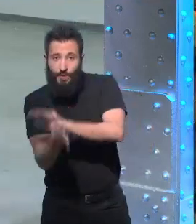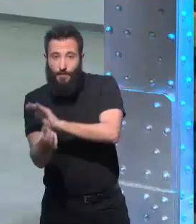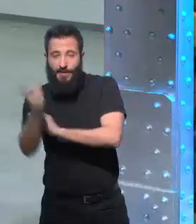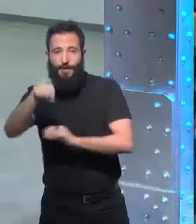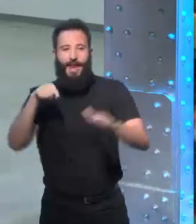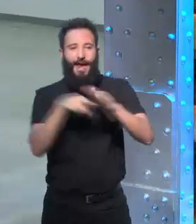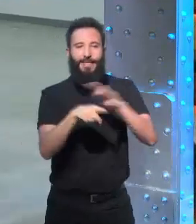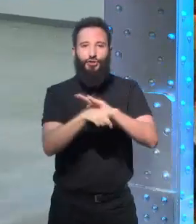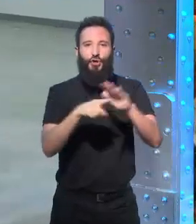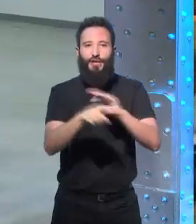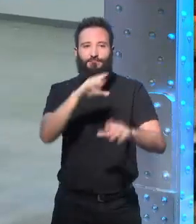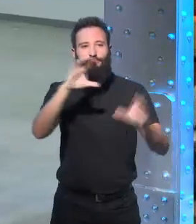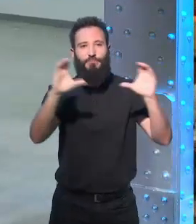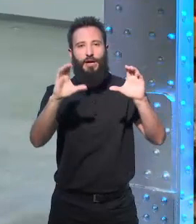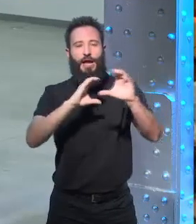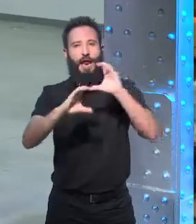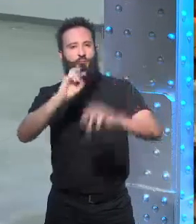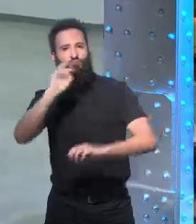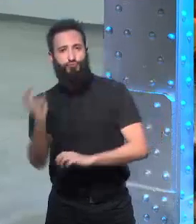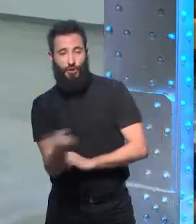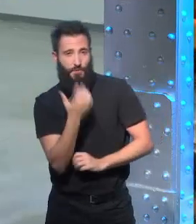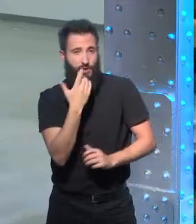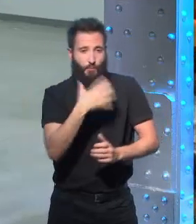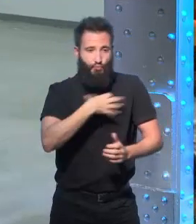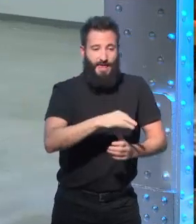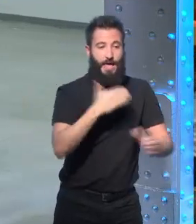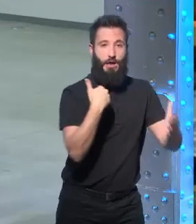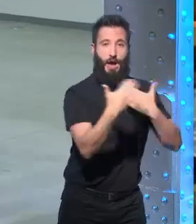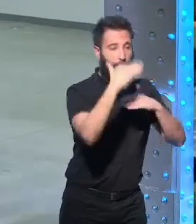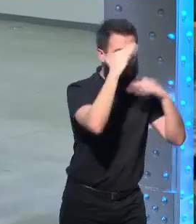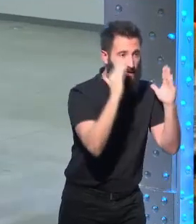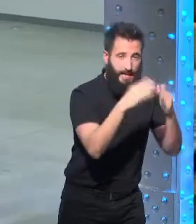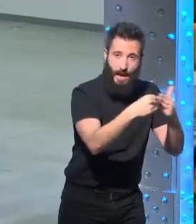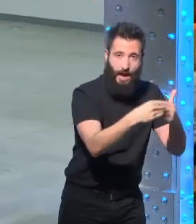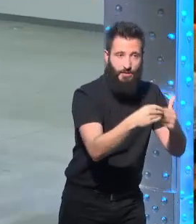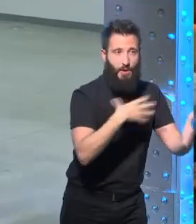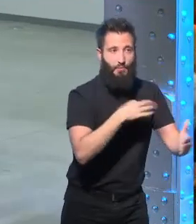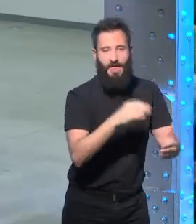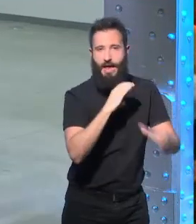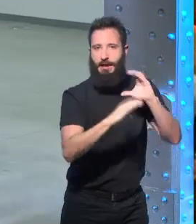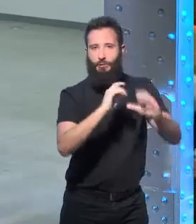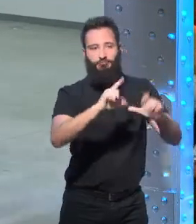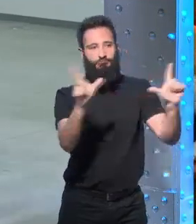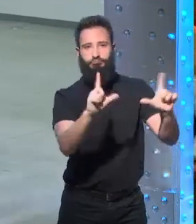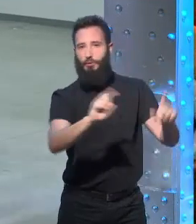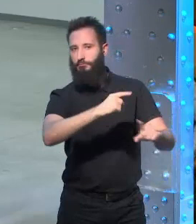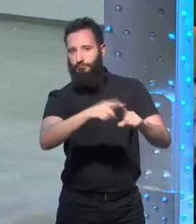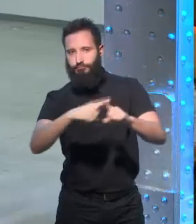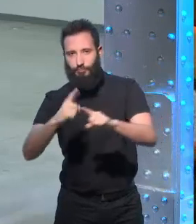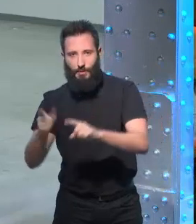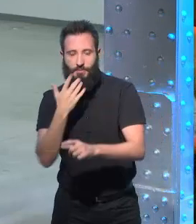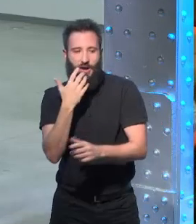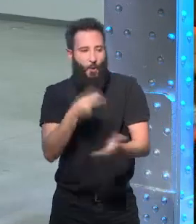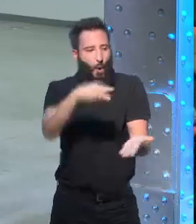decir, aquel profesional que es capaz de relacionarse con los clientes a través de canales muy diversos, desde